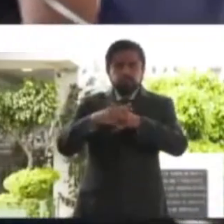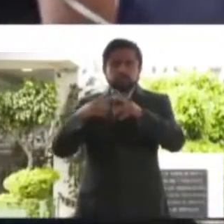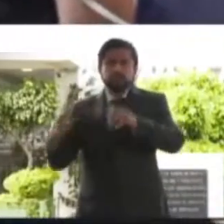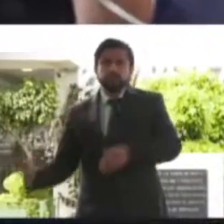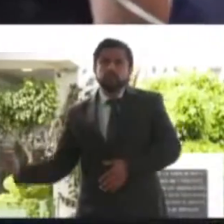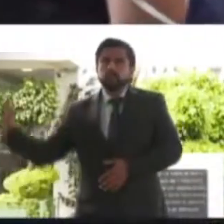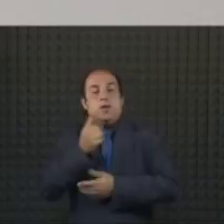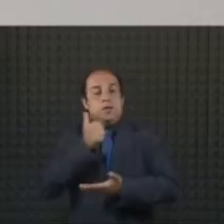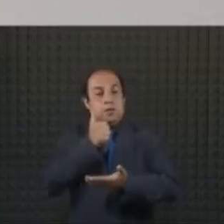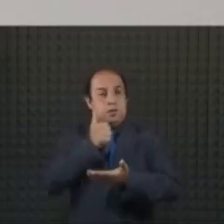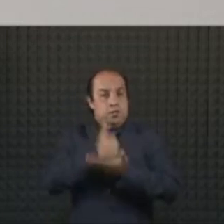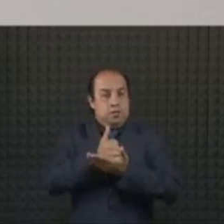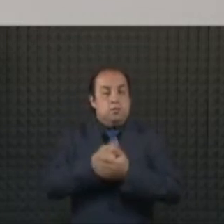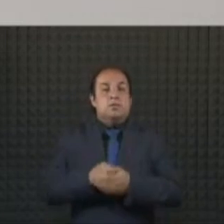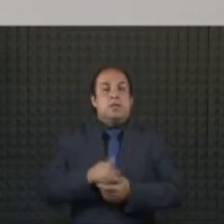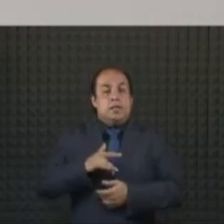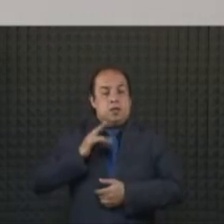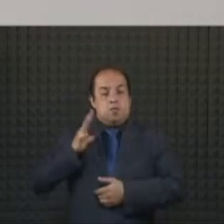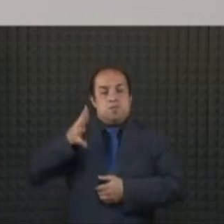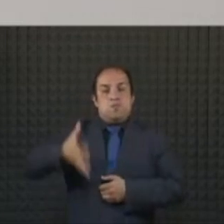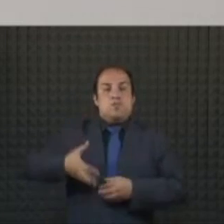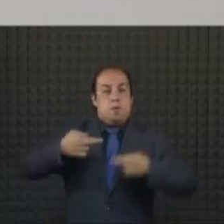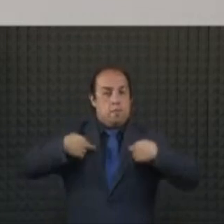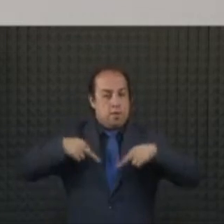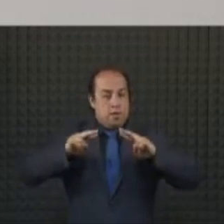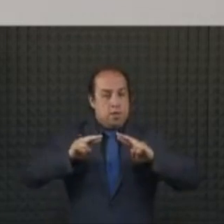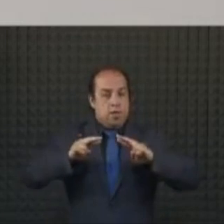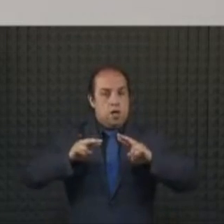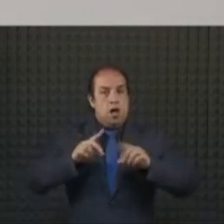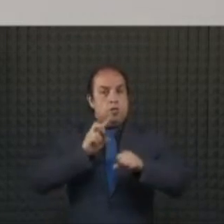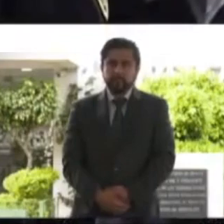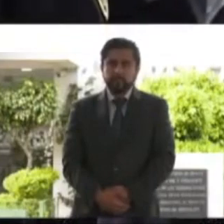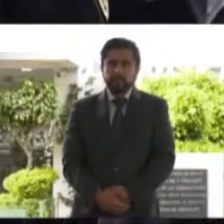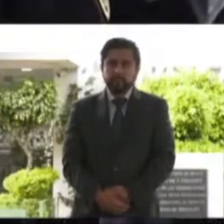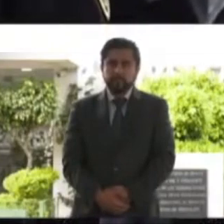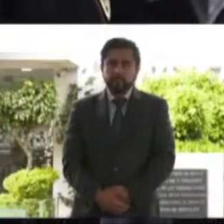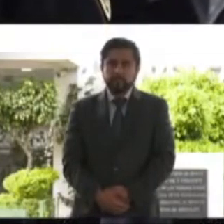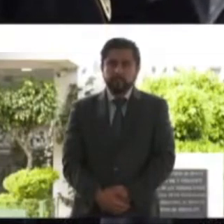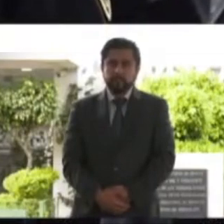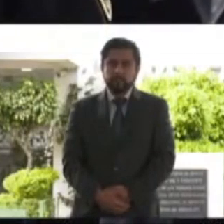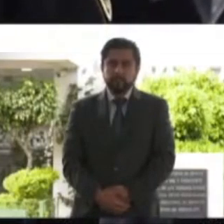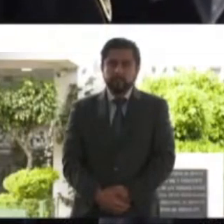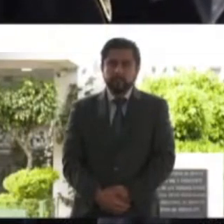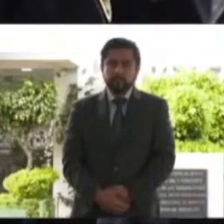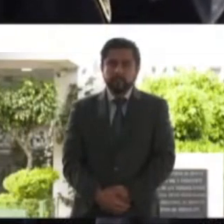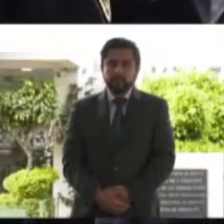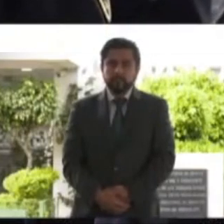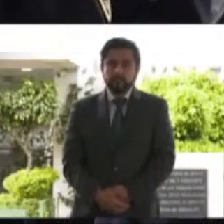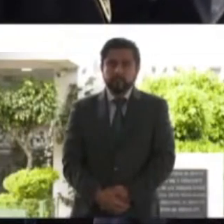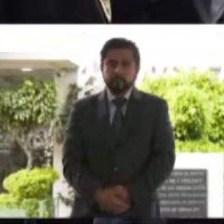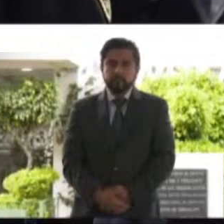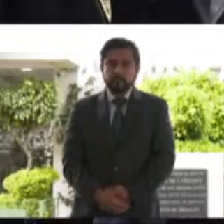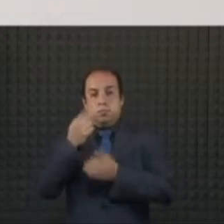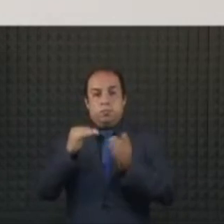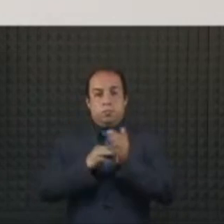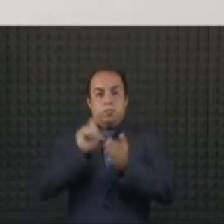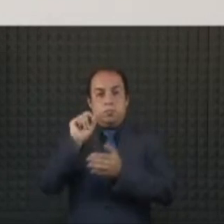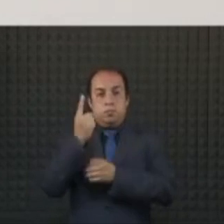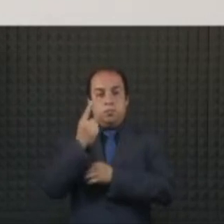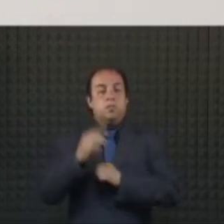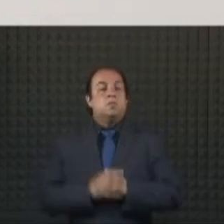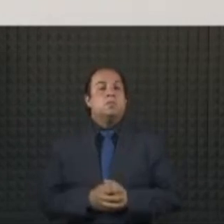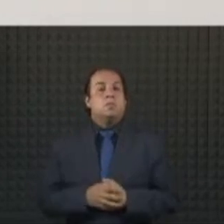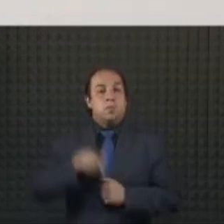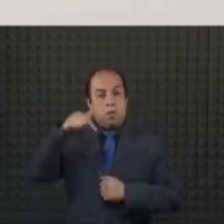que tiene un buen porvenir, que no solo depende de tener una buena relación con el jefe o la jefa, sino que se logre fomentando la carrera policial. A su